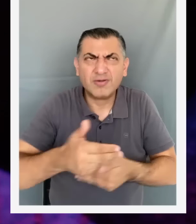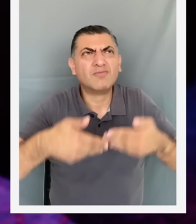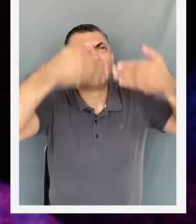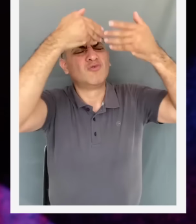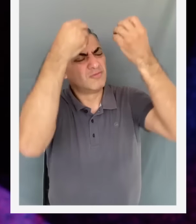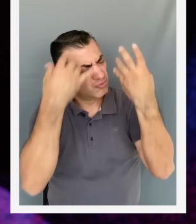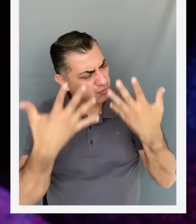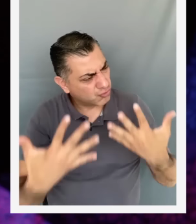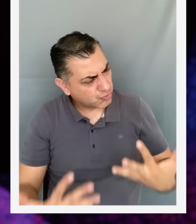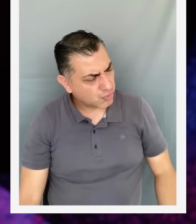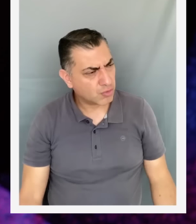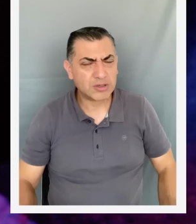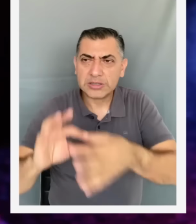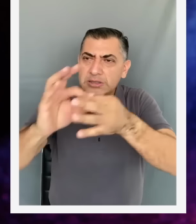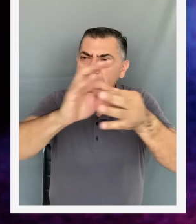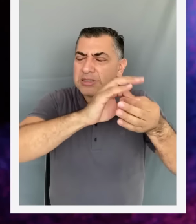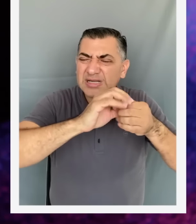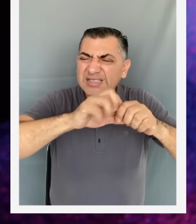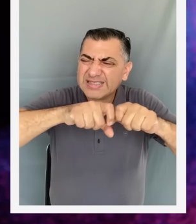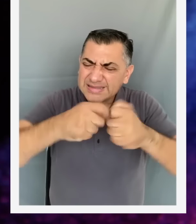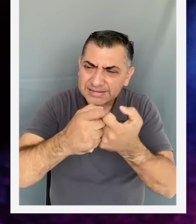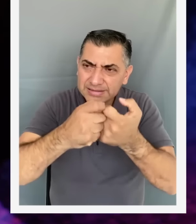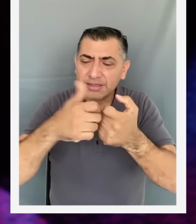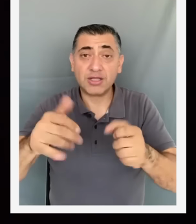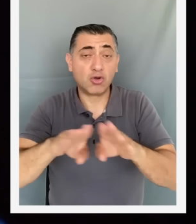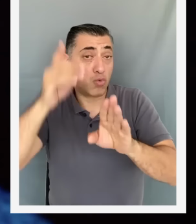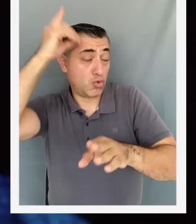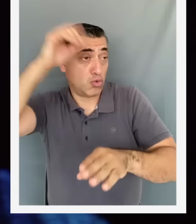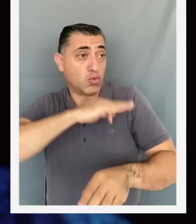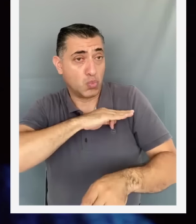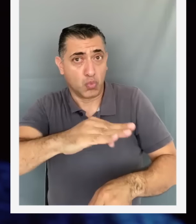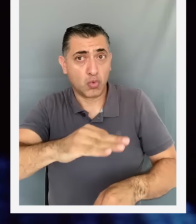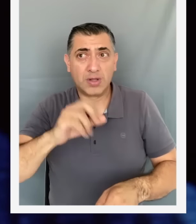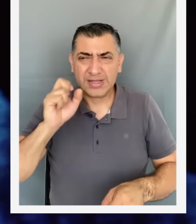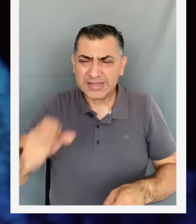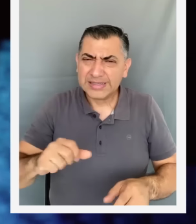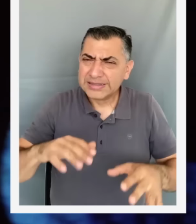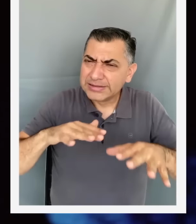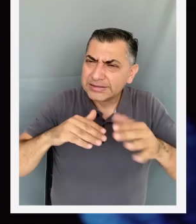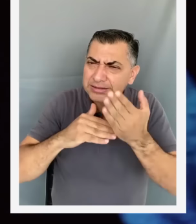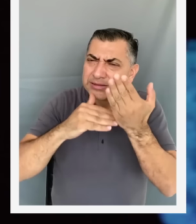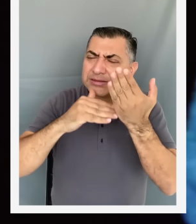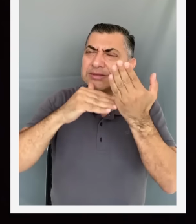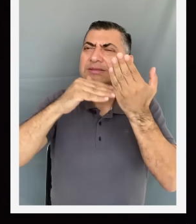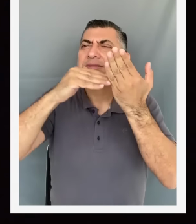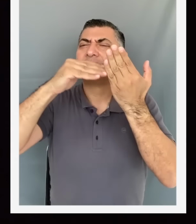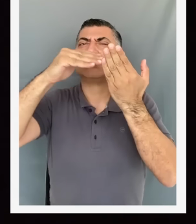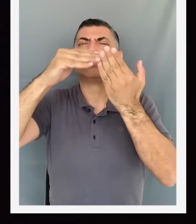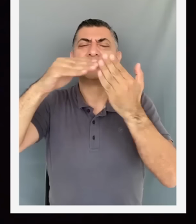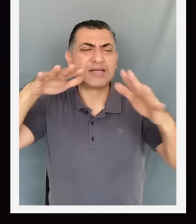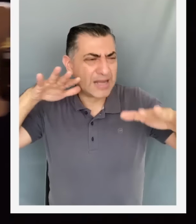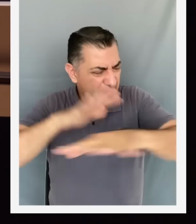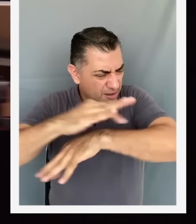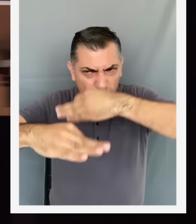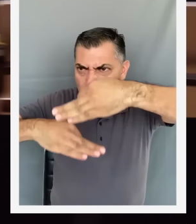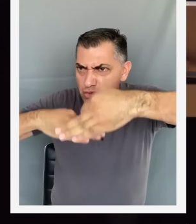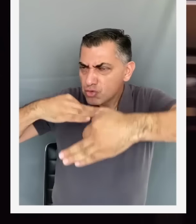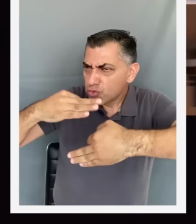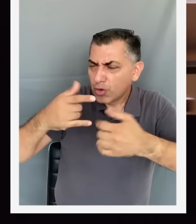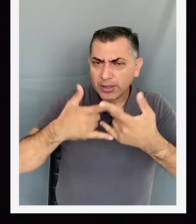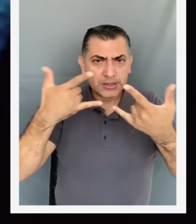Caídos de relaciones quebrantadas y como Dios puede a través de este proceso que hemos visto en colosenses cambiar completamente